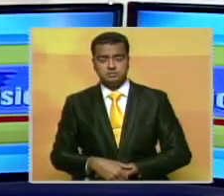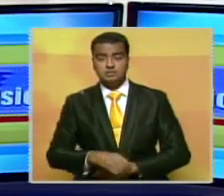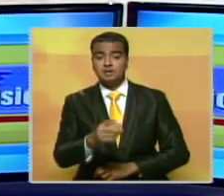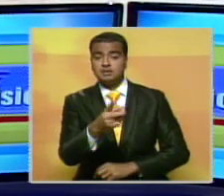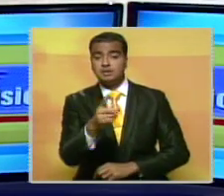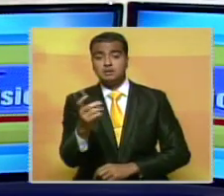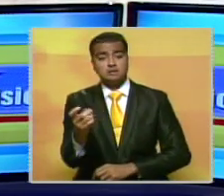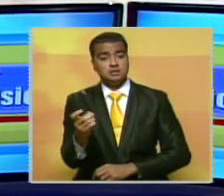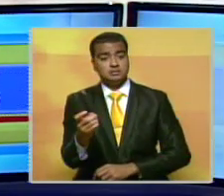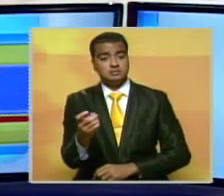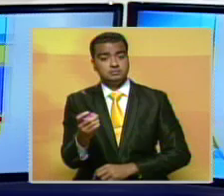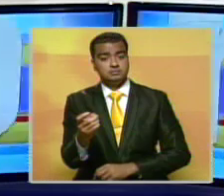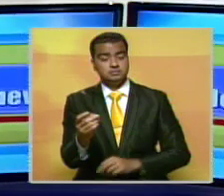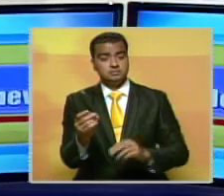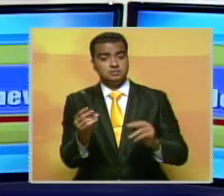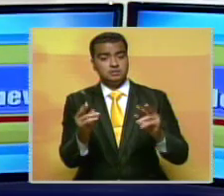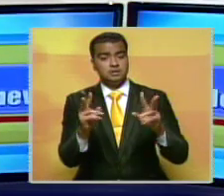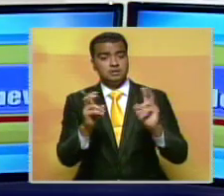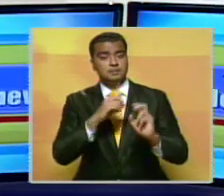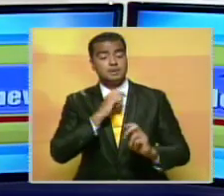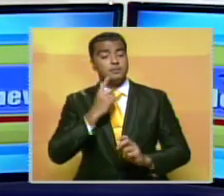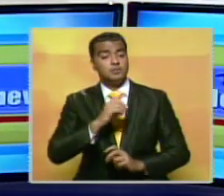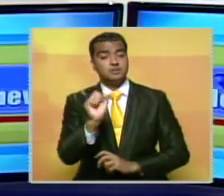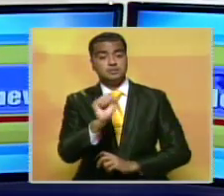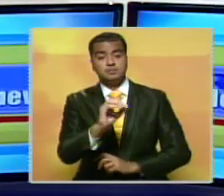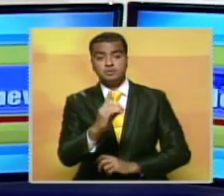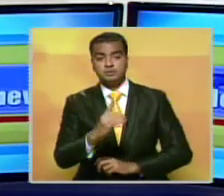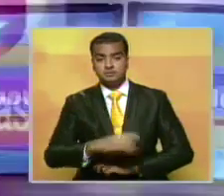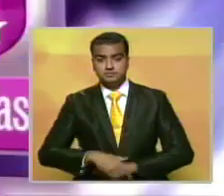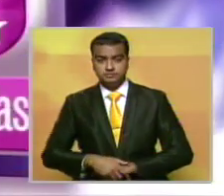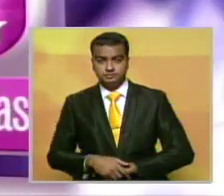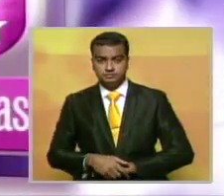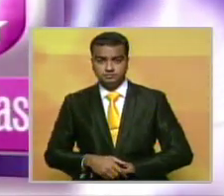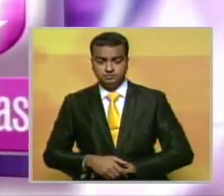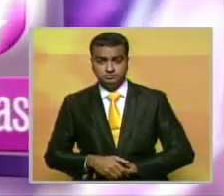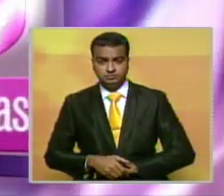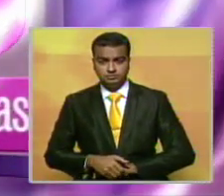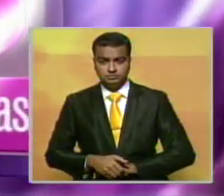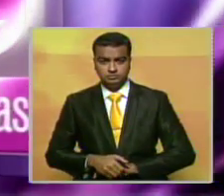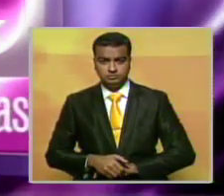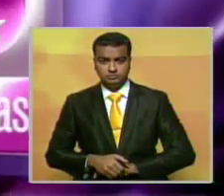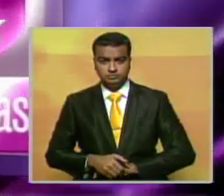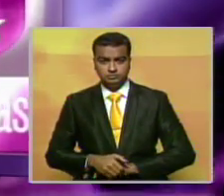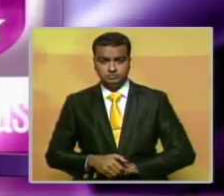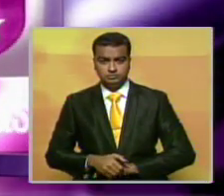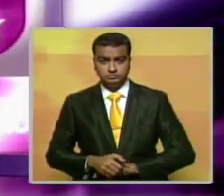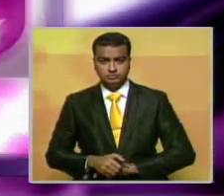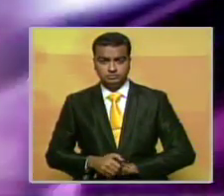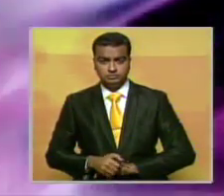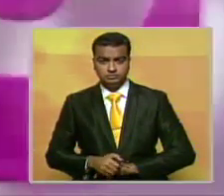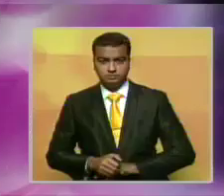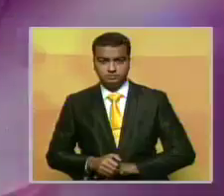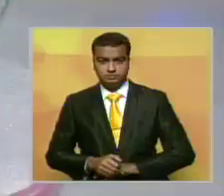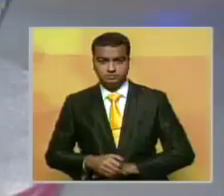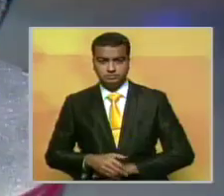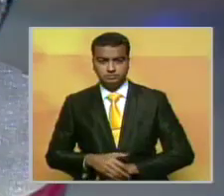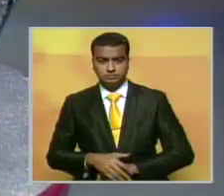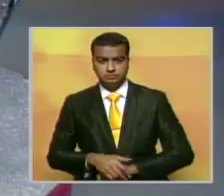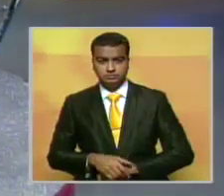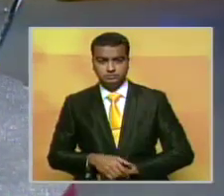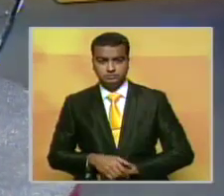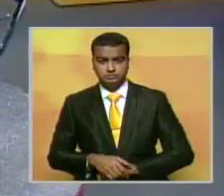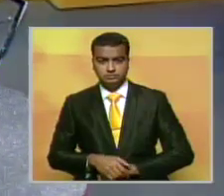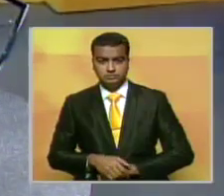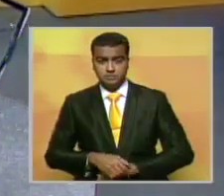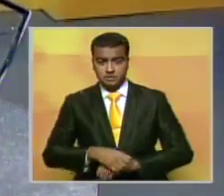necesaria dedicación al tema de la muerte de Simón Díaz. El